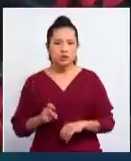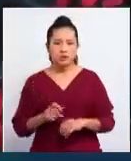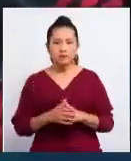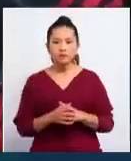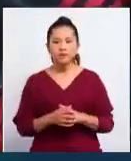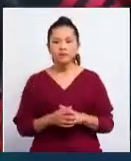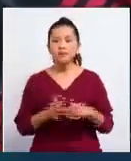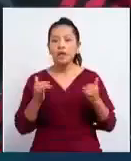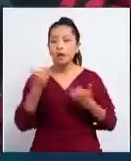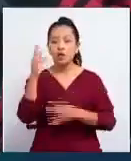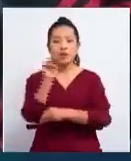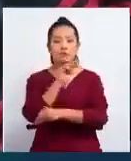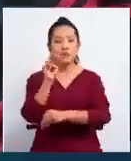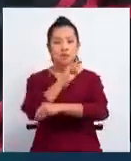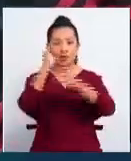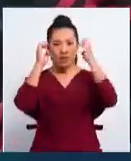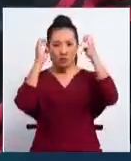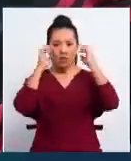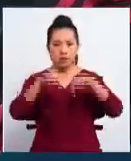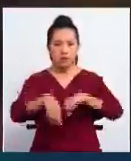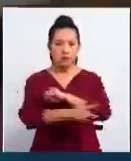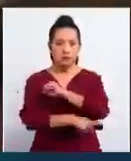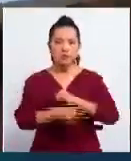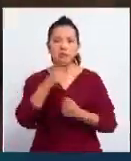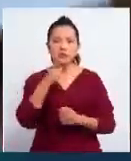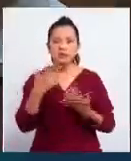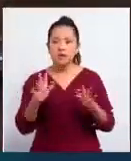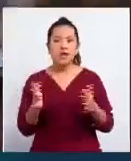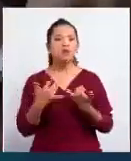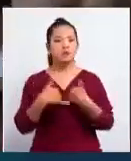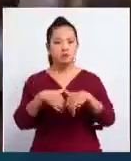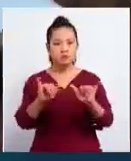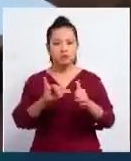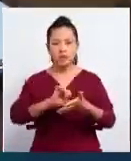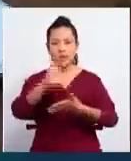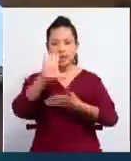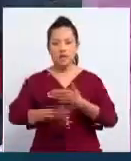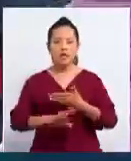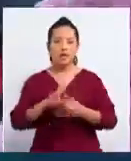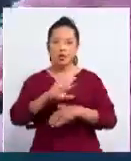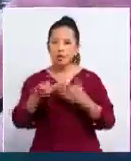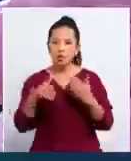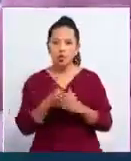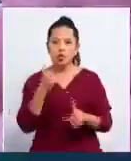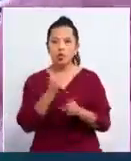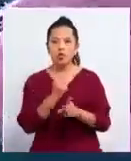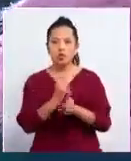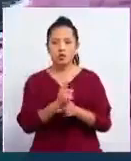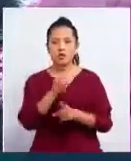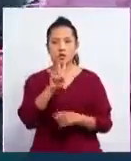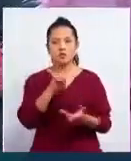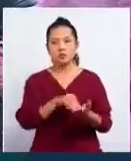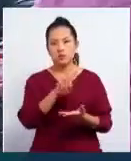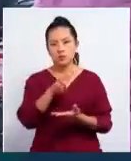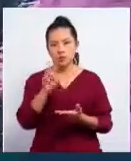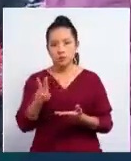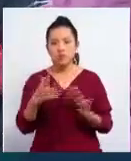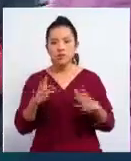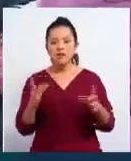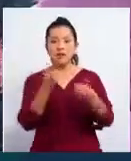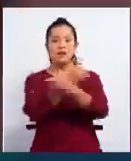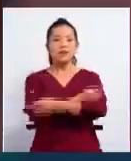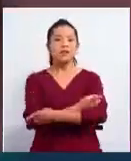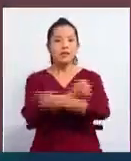invierno. El ministro de Educación en el país ratificó que se mantendrá el calendario escolar 2022 y por tanto el receso pedagógico del